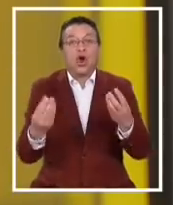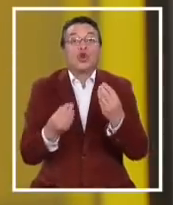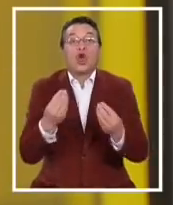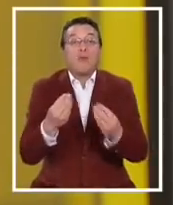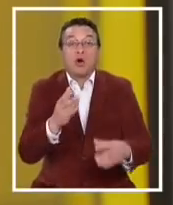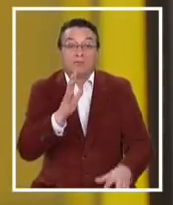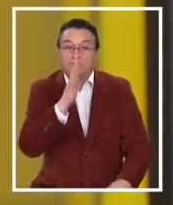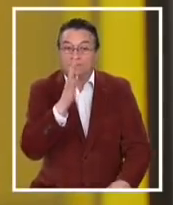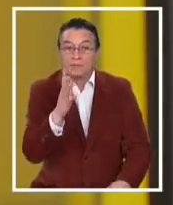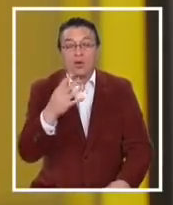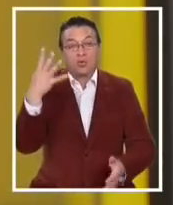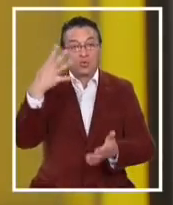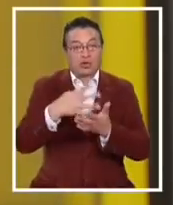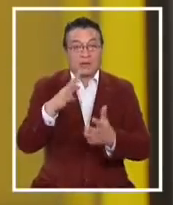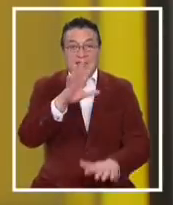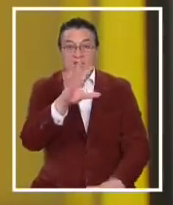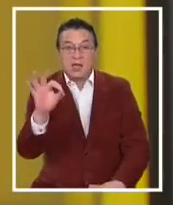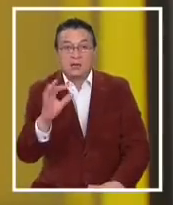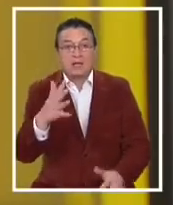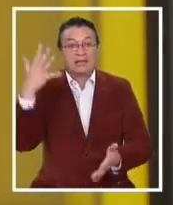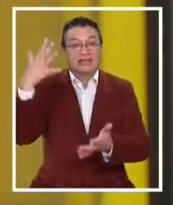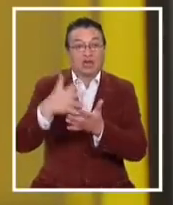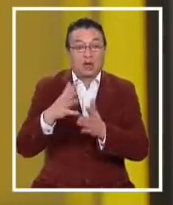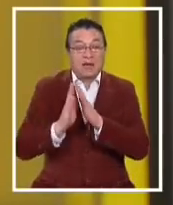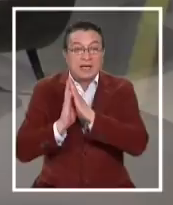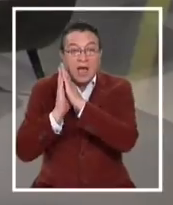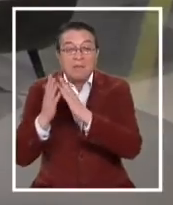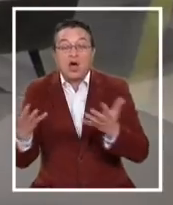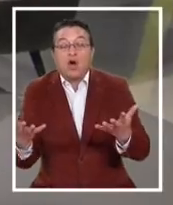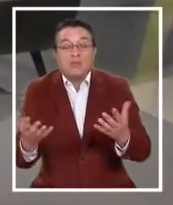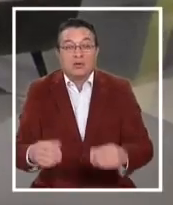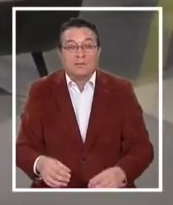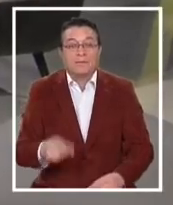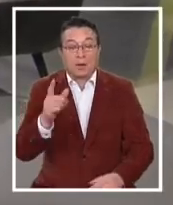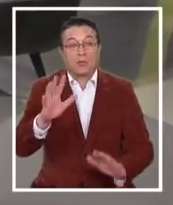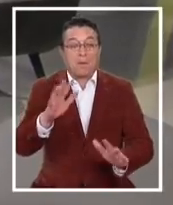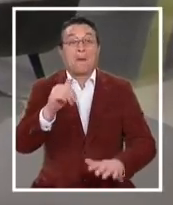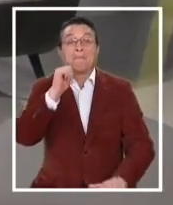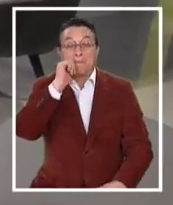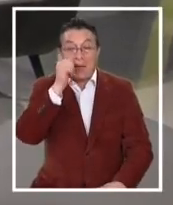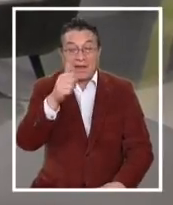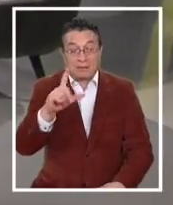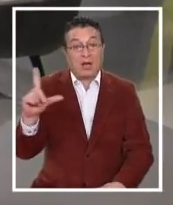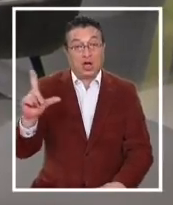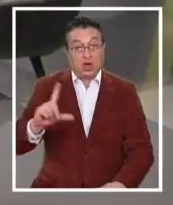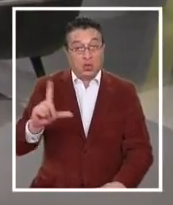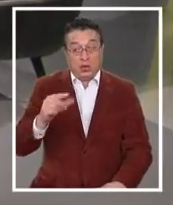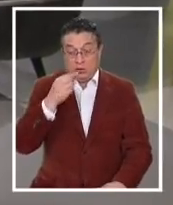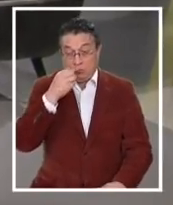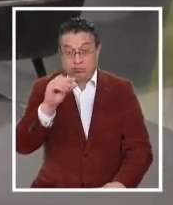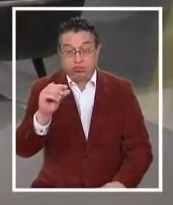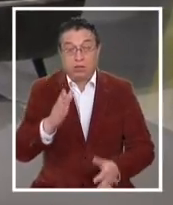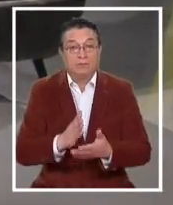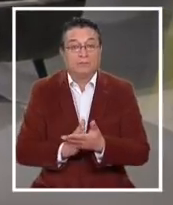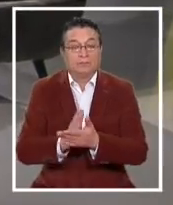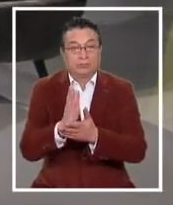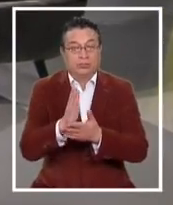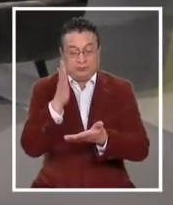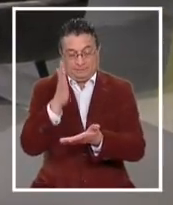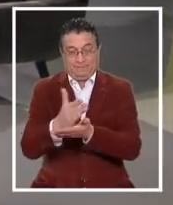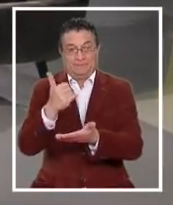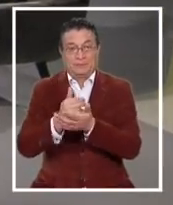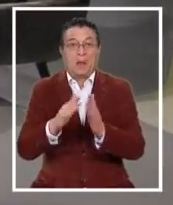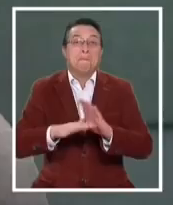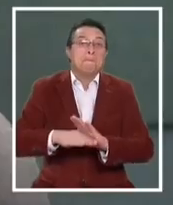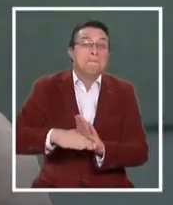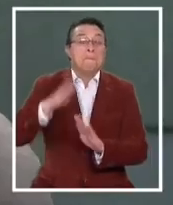cómo, van a ser 4.500, 5.000. Claudia, pero en ese sentido, mañana, ¿cierto?, este lunes, en pocas horas más, comienzan una serie de medidas